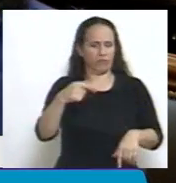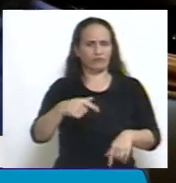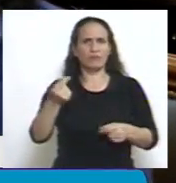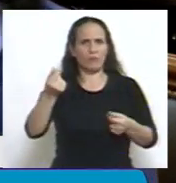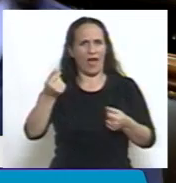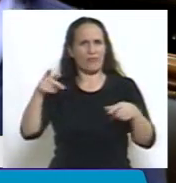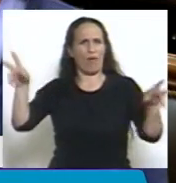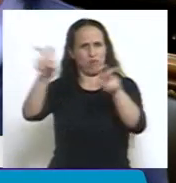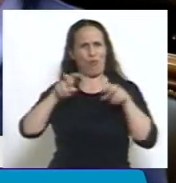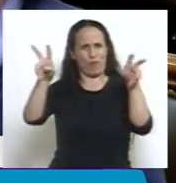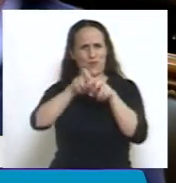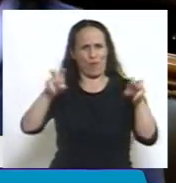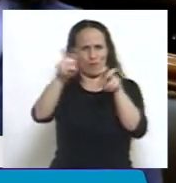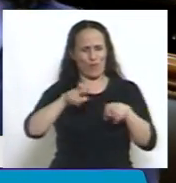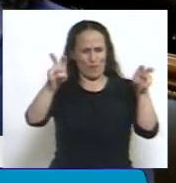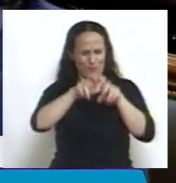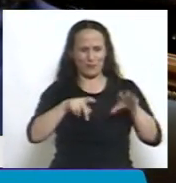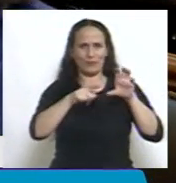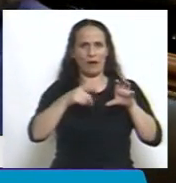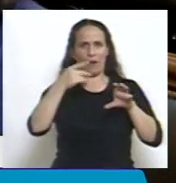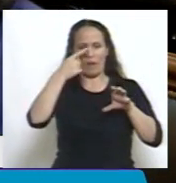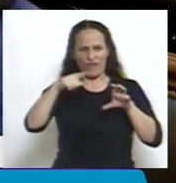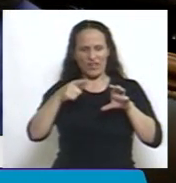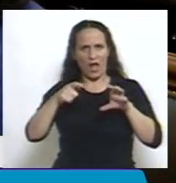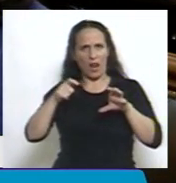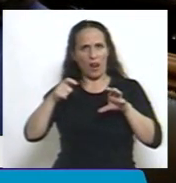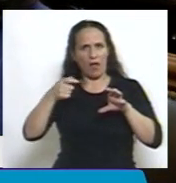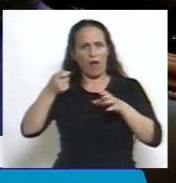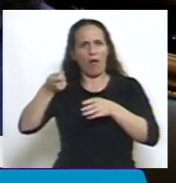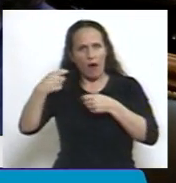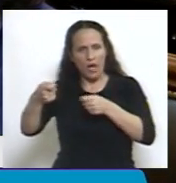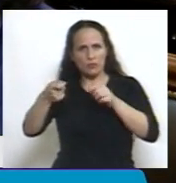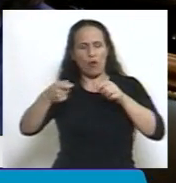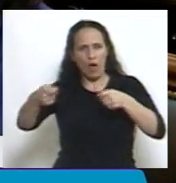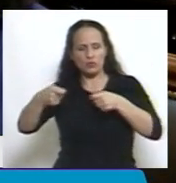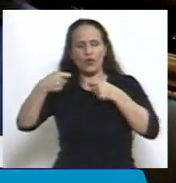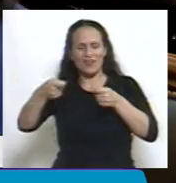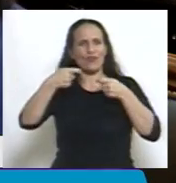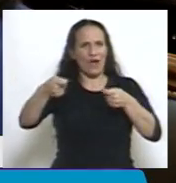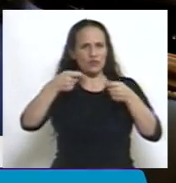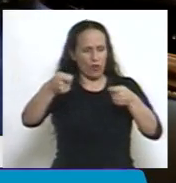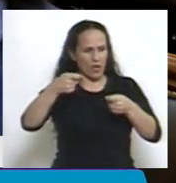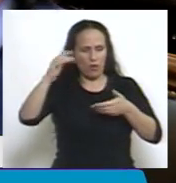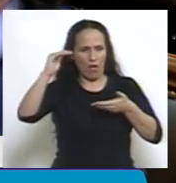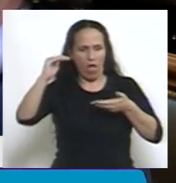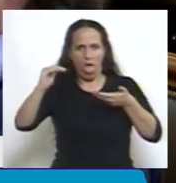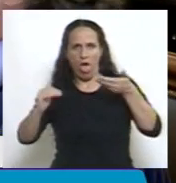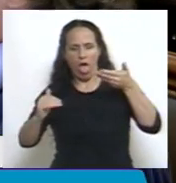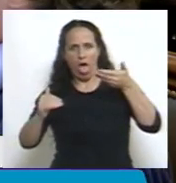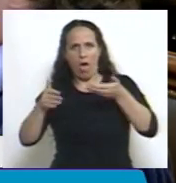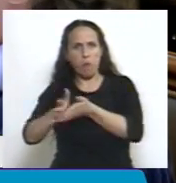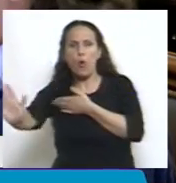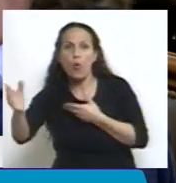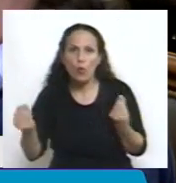que me entra, lo que empezó a pasar es que pasamos del superávit a déficit. Entonces no es que